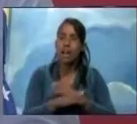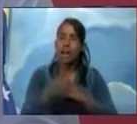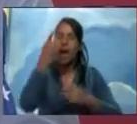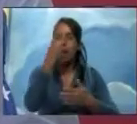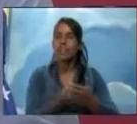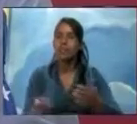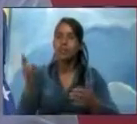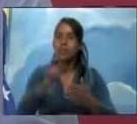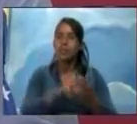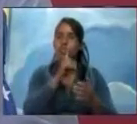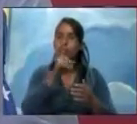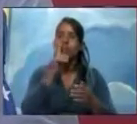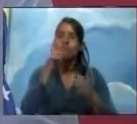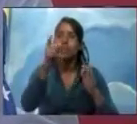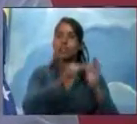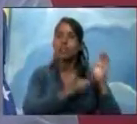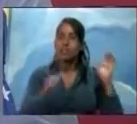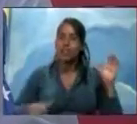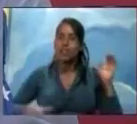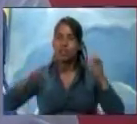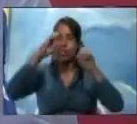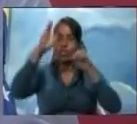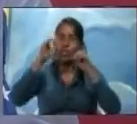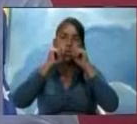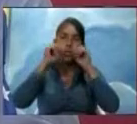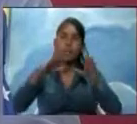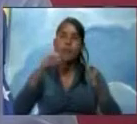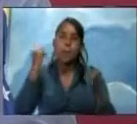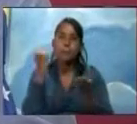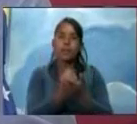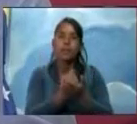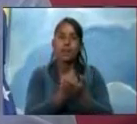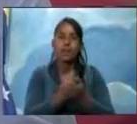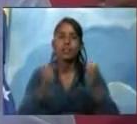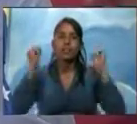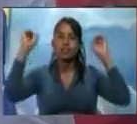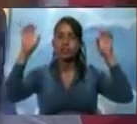eliminar en el nombre del Señor. Que Dios le bendiga y Dios le guarde.